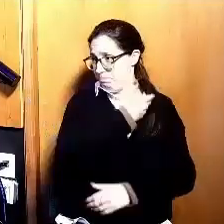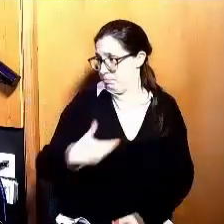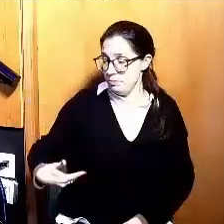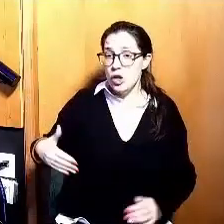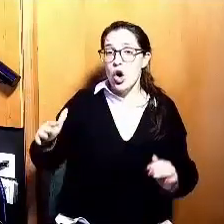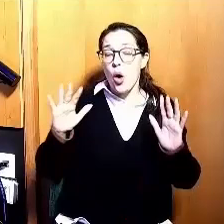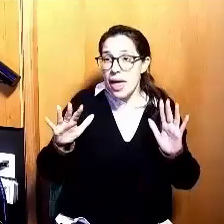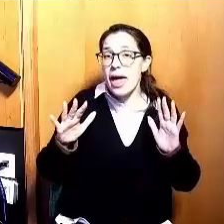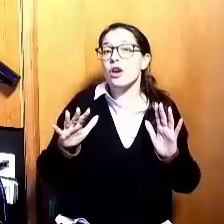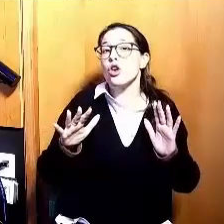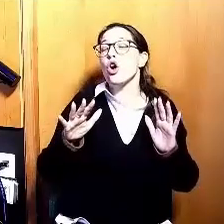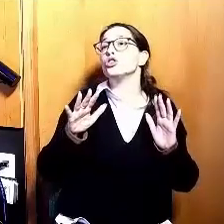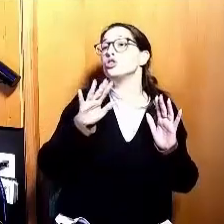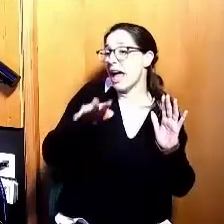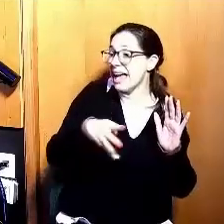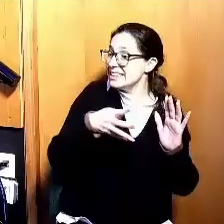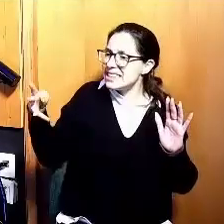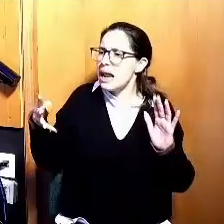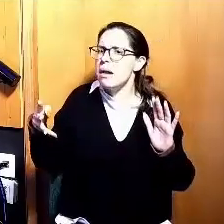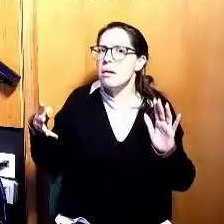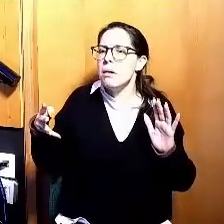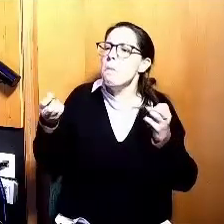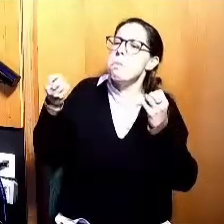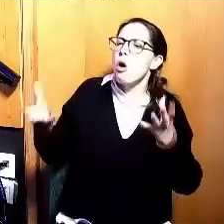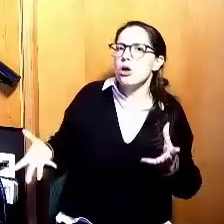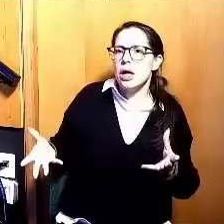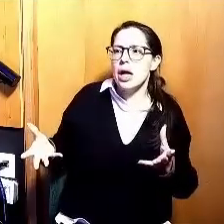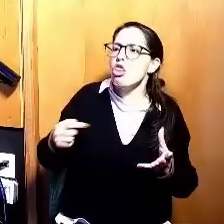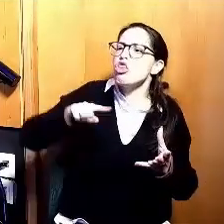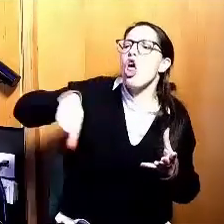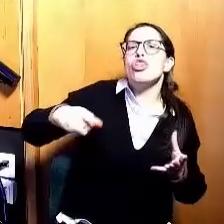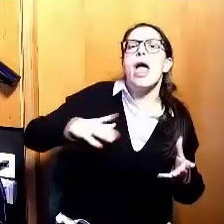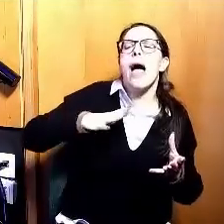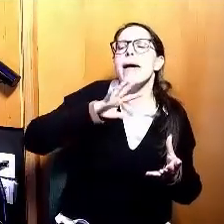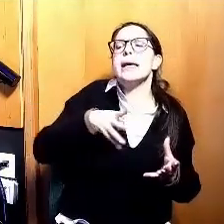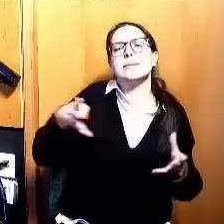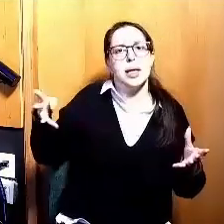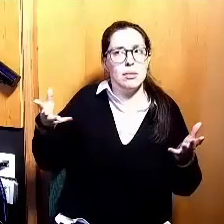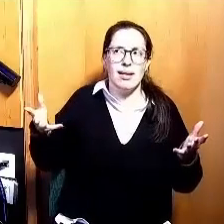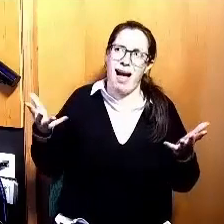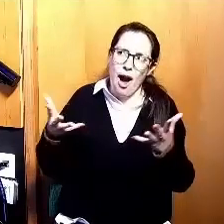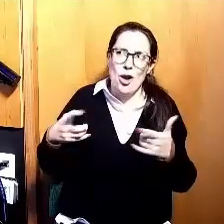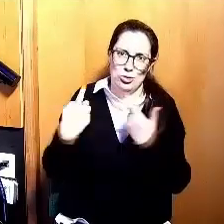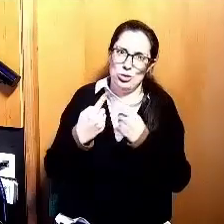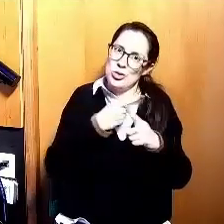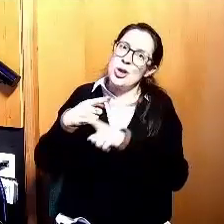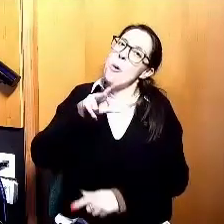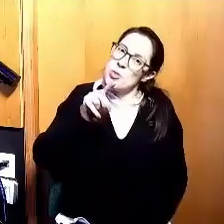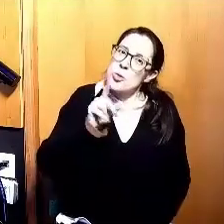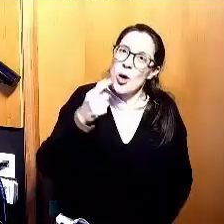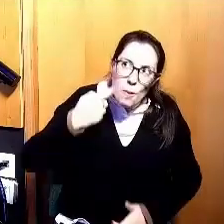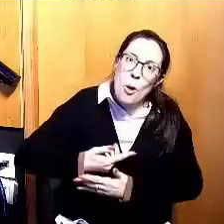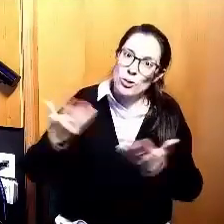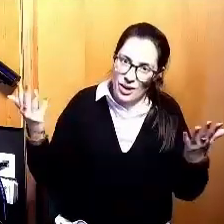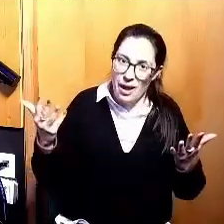un Excel, ¿por qué no está ese Excel público en un sitio web y estamos en el siglo XXI, ¿no? Y eso daba para muchas posibilidades más allá